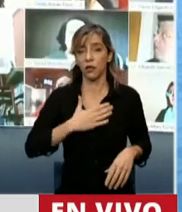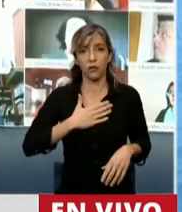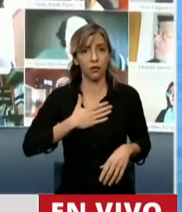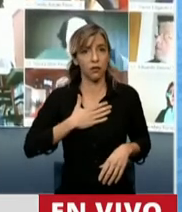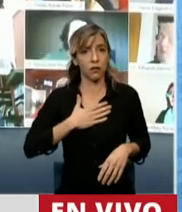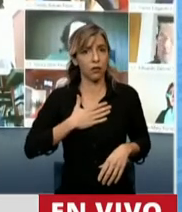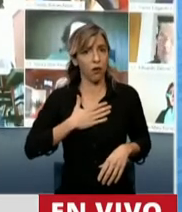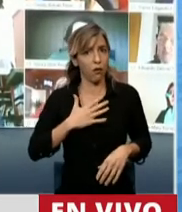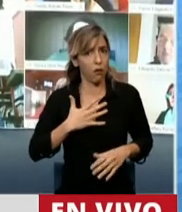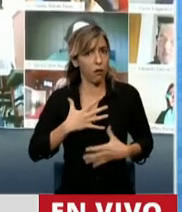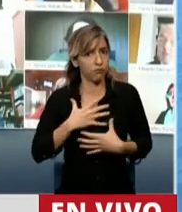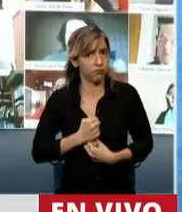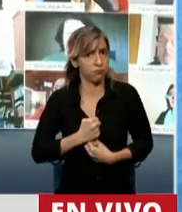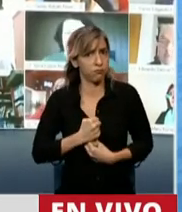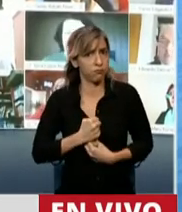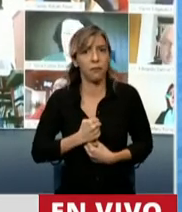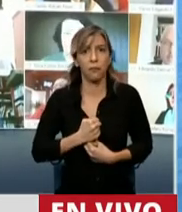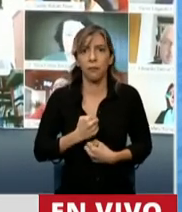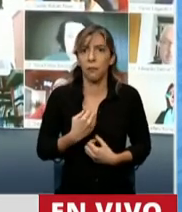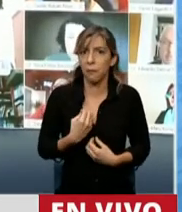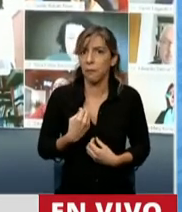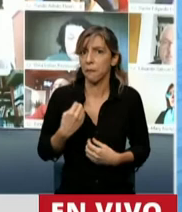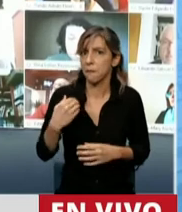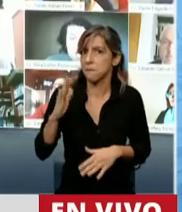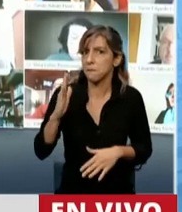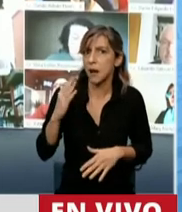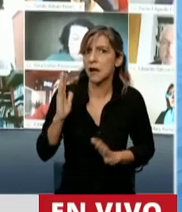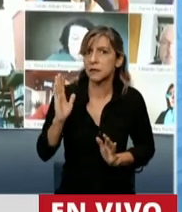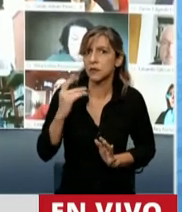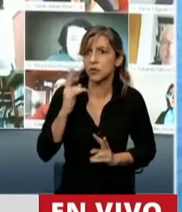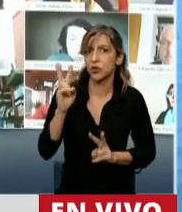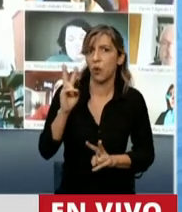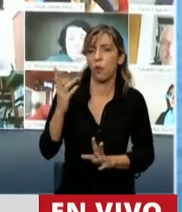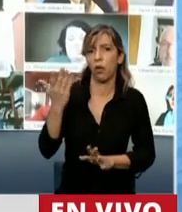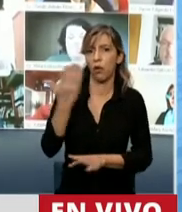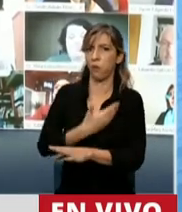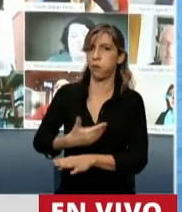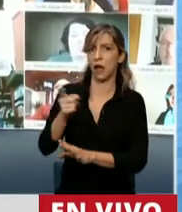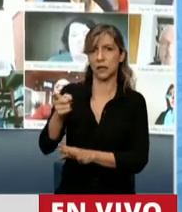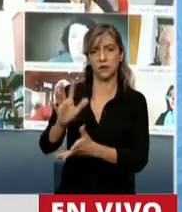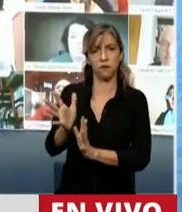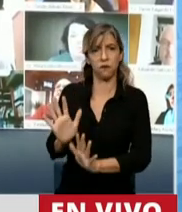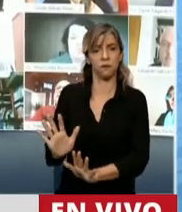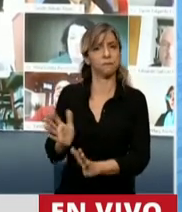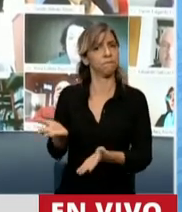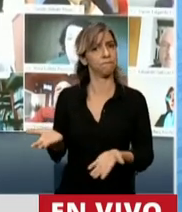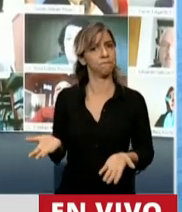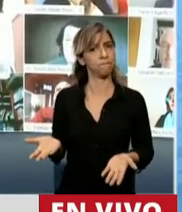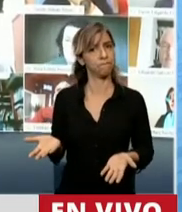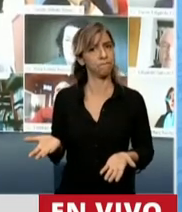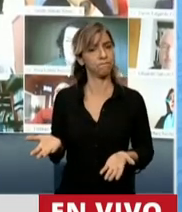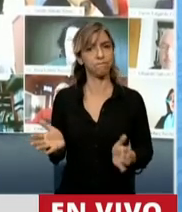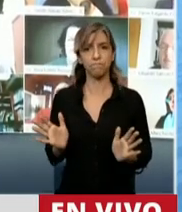lesionada está la investidura de la representación que ejerzo. Creo que el señor presidente